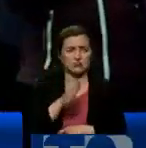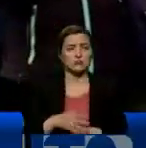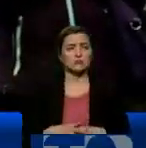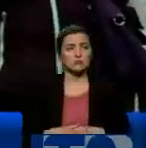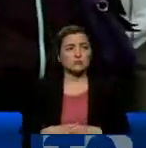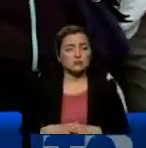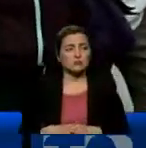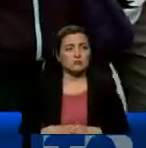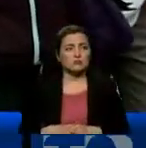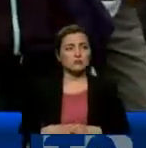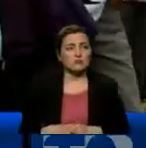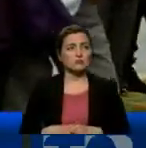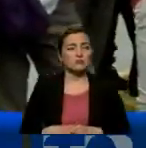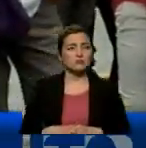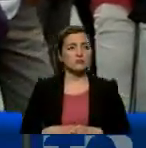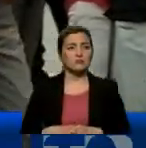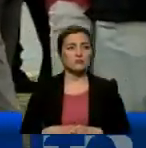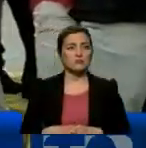de